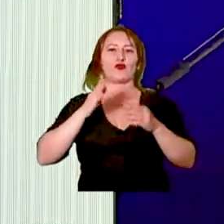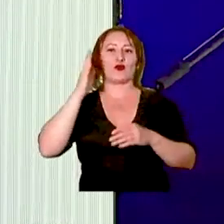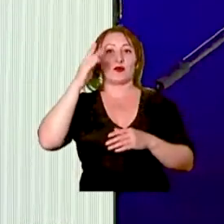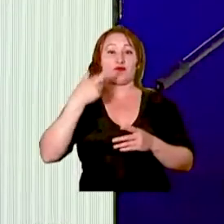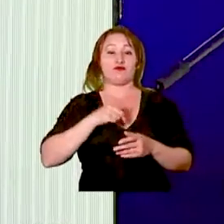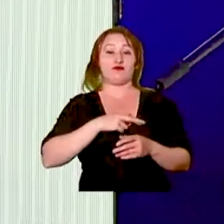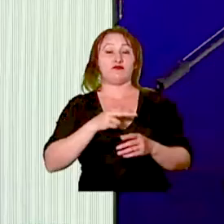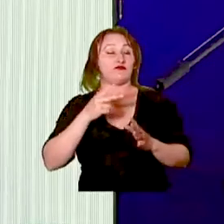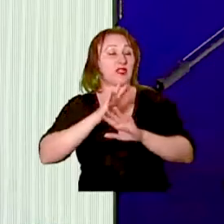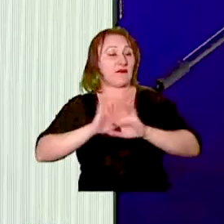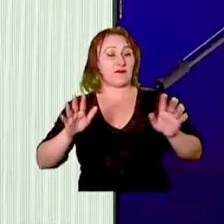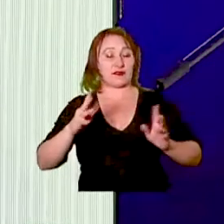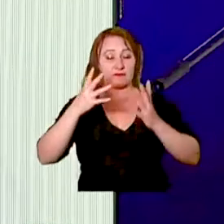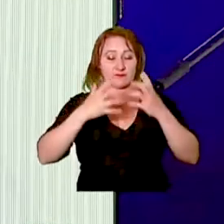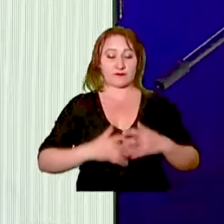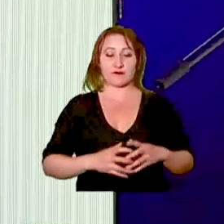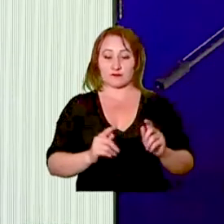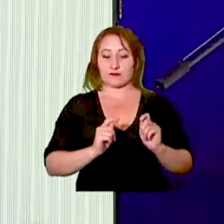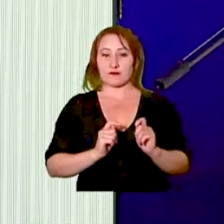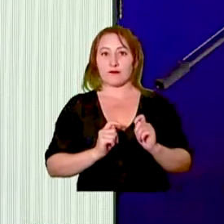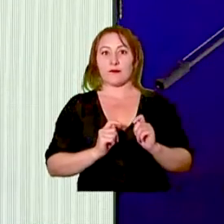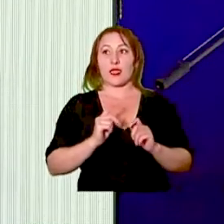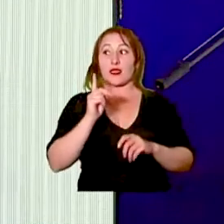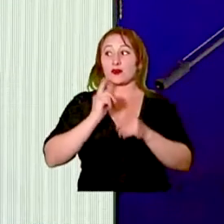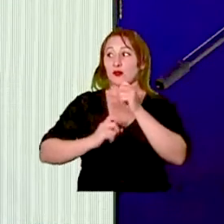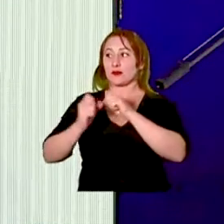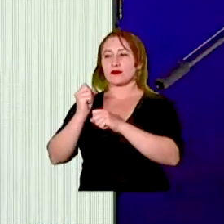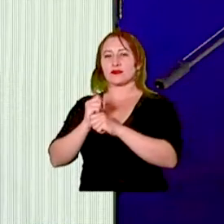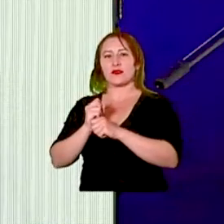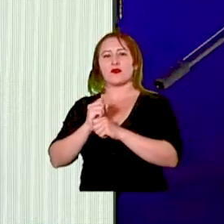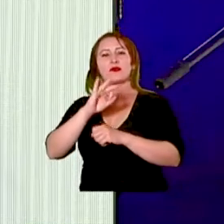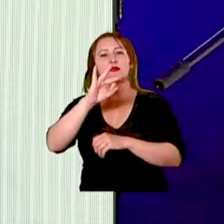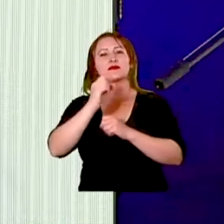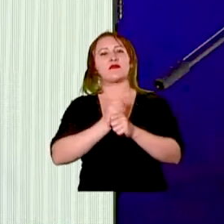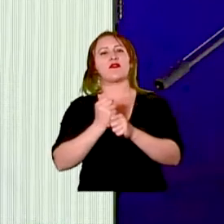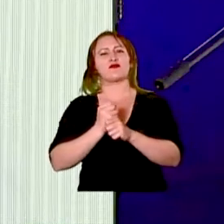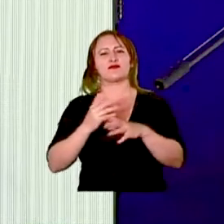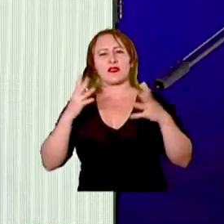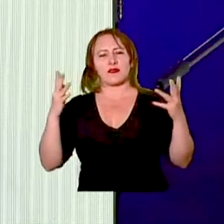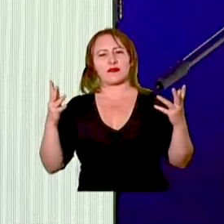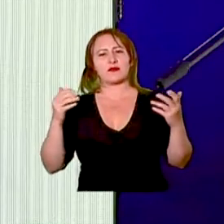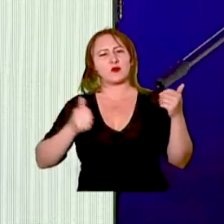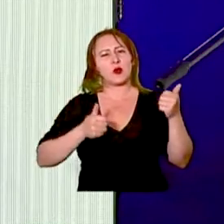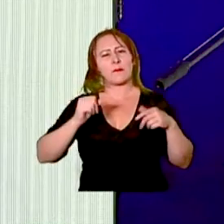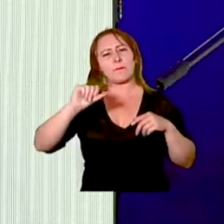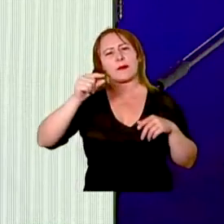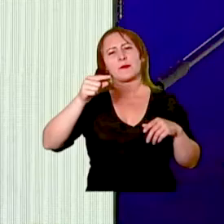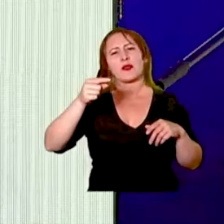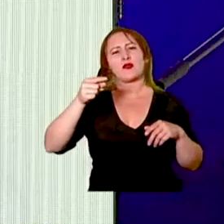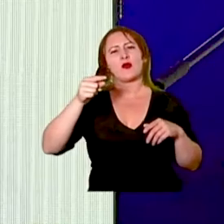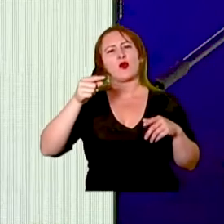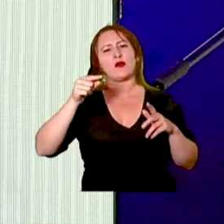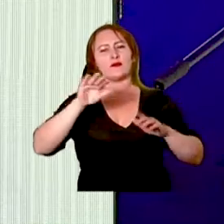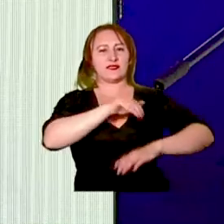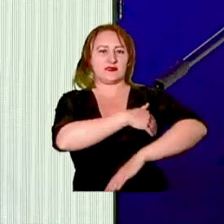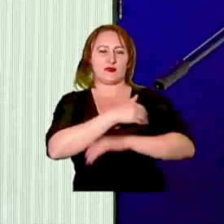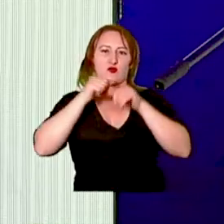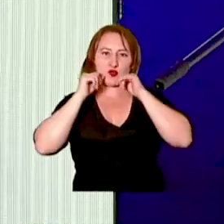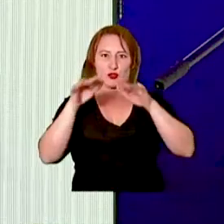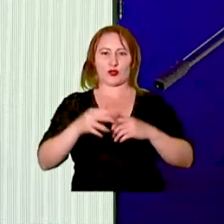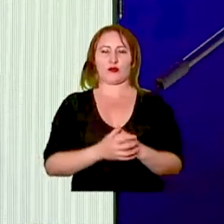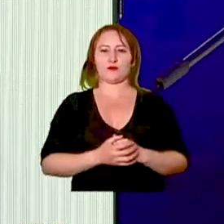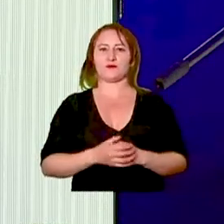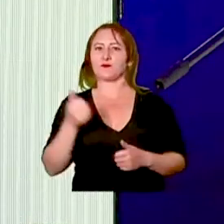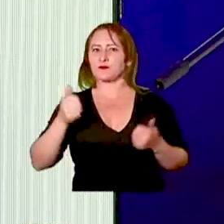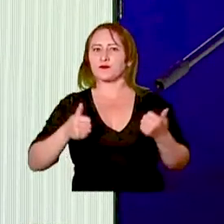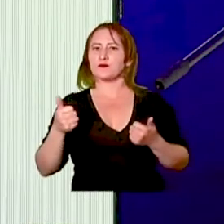retiremos. Y por esa razón se hicieron el año pasado tres grandes trabajos. Uno primero, como Ministerio Público,